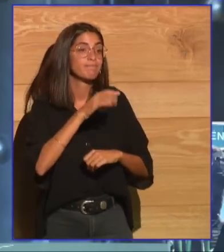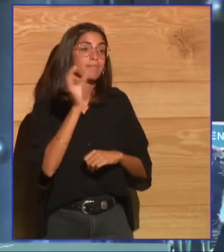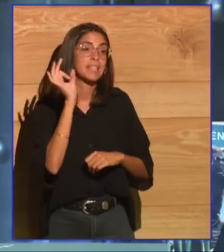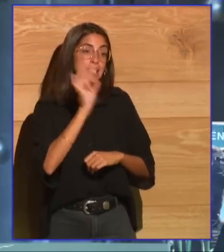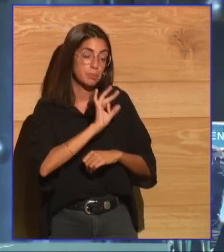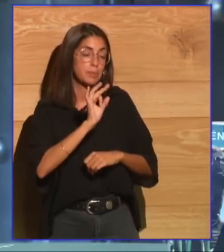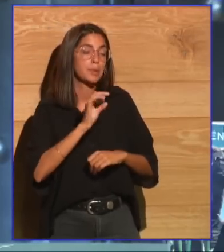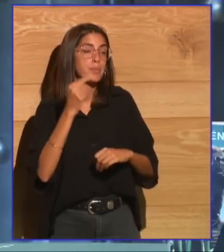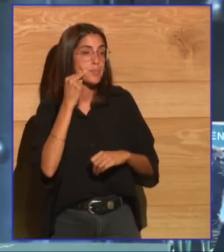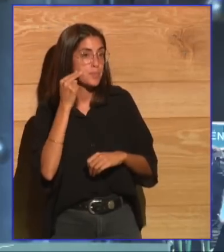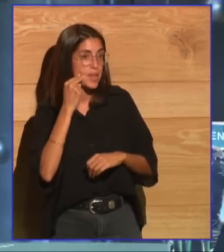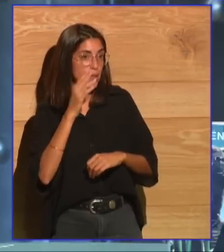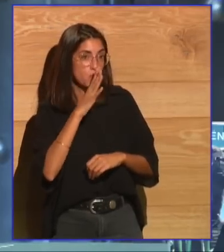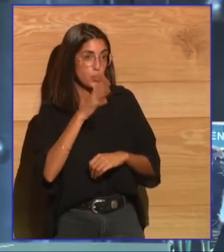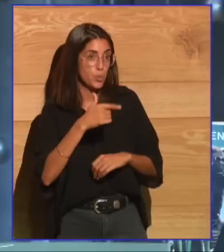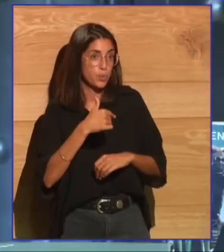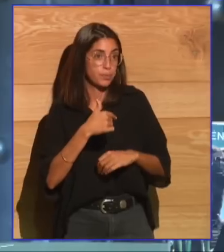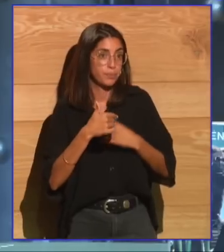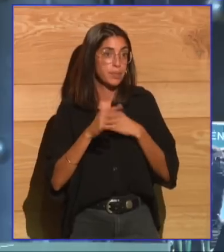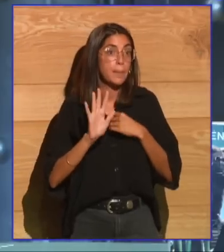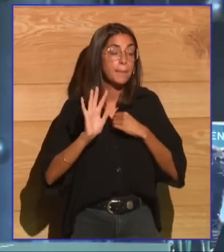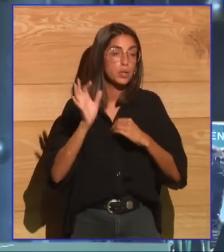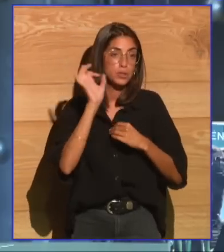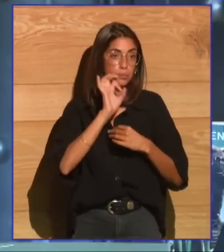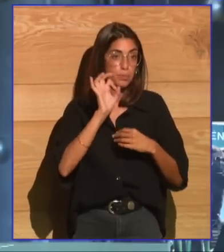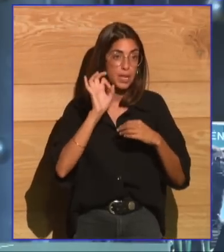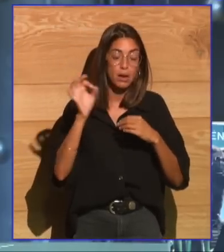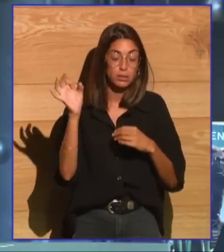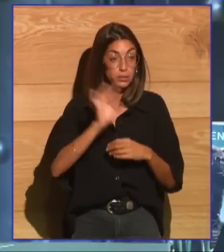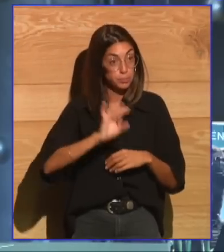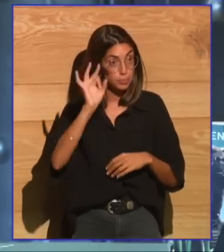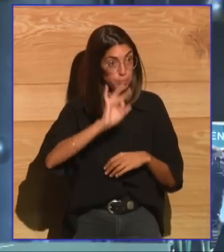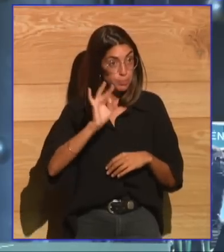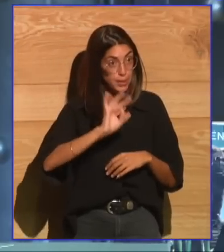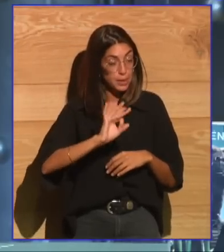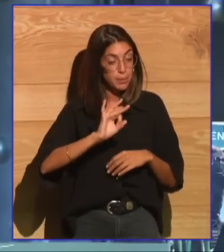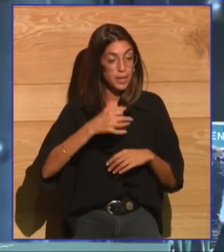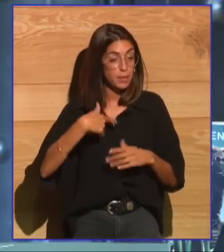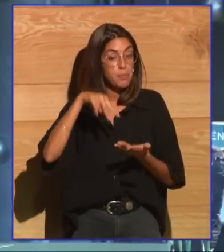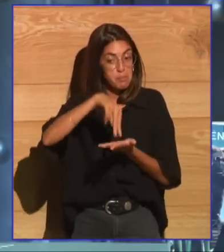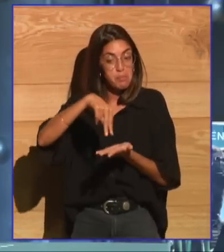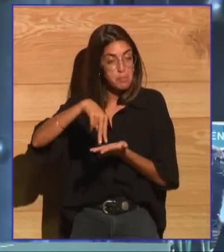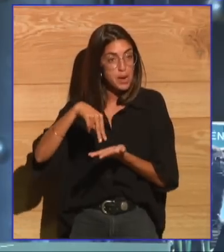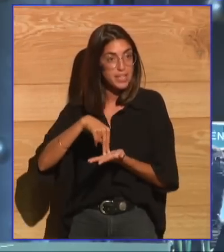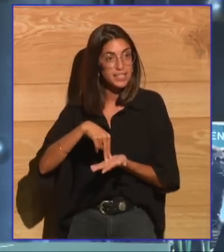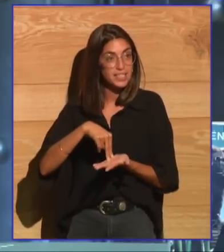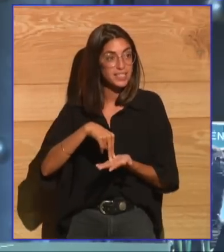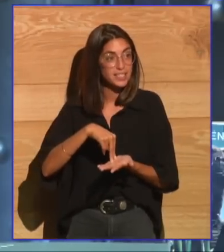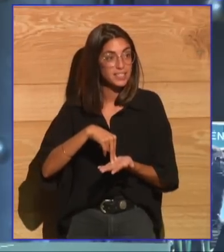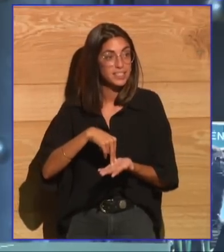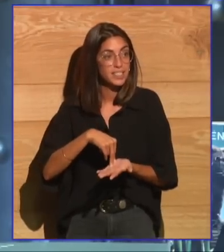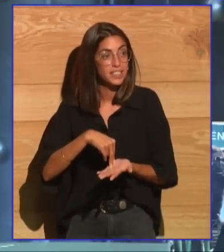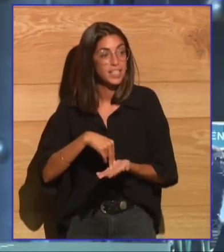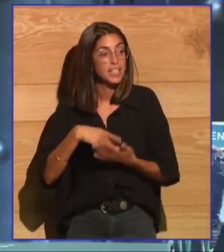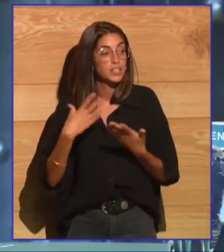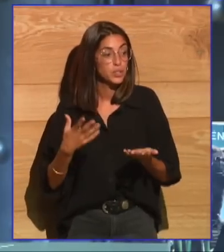la fantasía y aunque escribir está presente en todo momento es un cuento de hadas también a su manera introduce además de mucho dolor